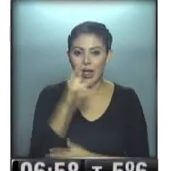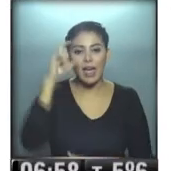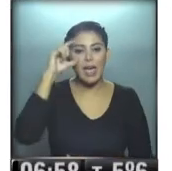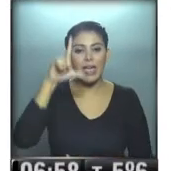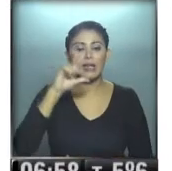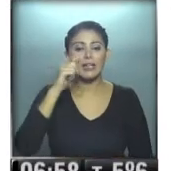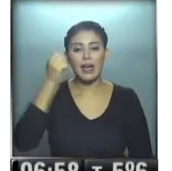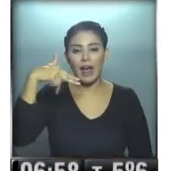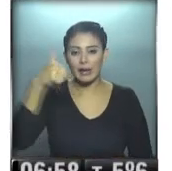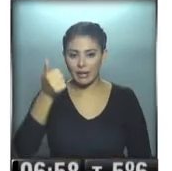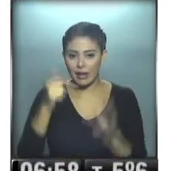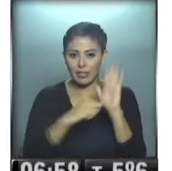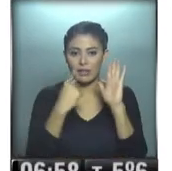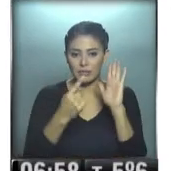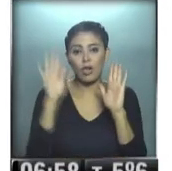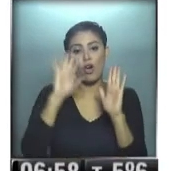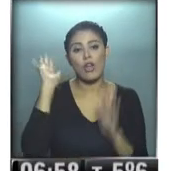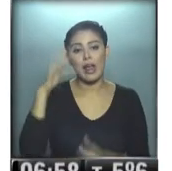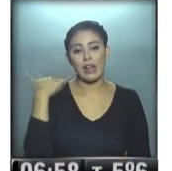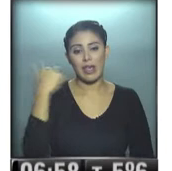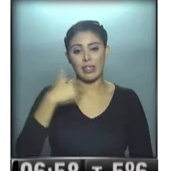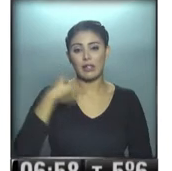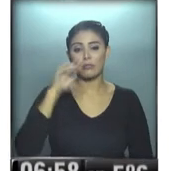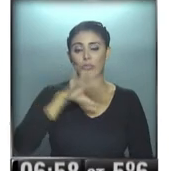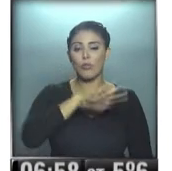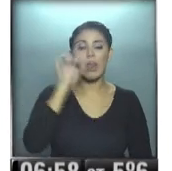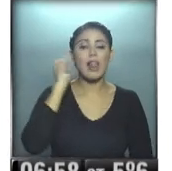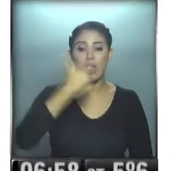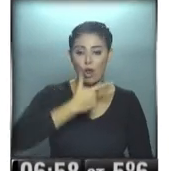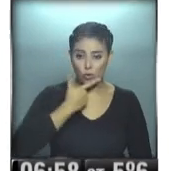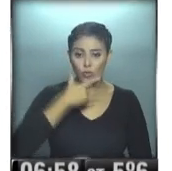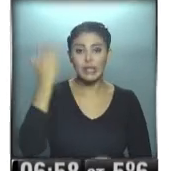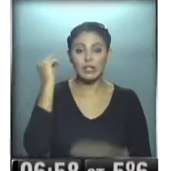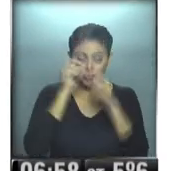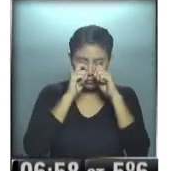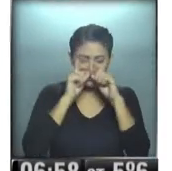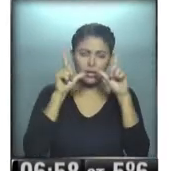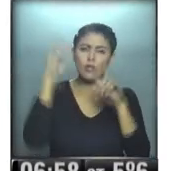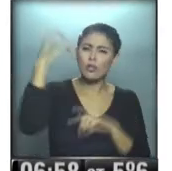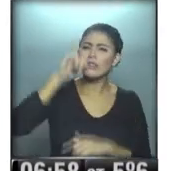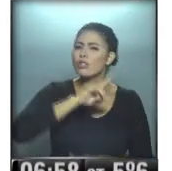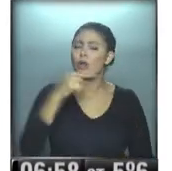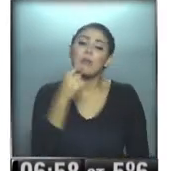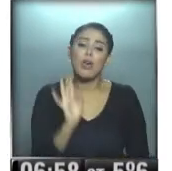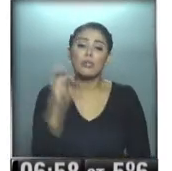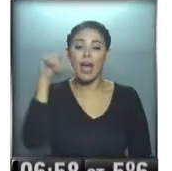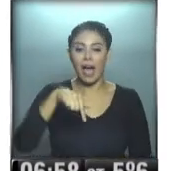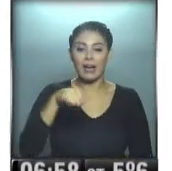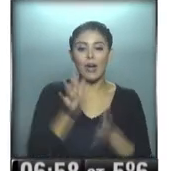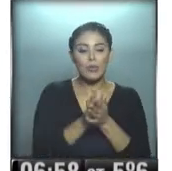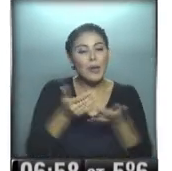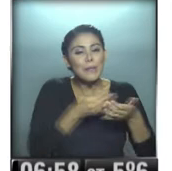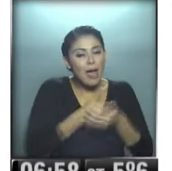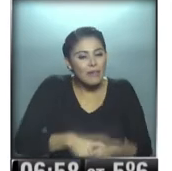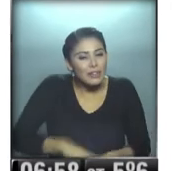Eliana de Semi. Hola Nadia, soy de Lanús, recién me despierto. ¿Llueve o no? Pregunta. Acá estamos con mi bebé